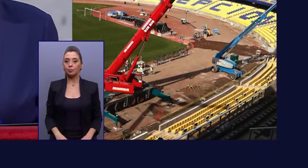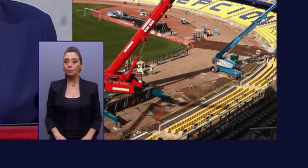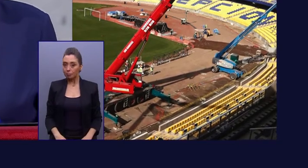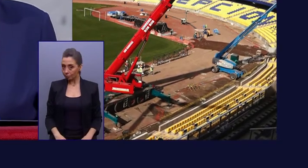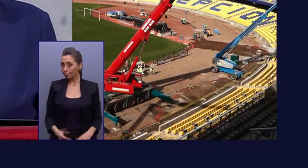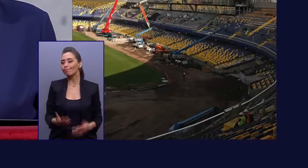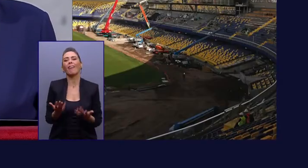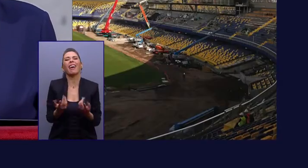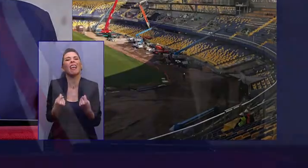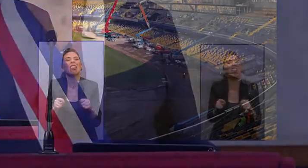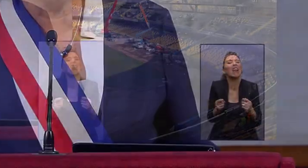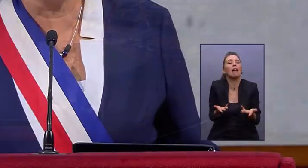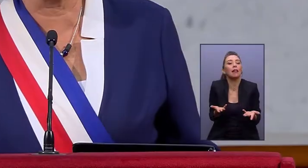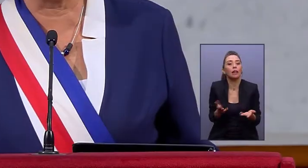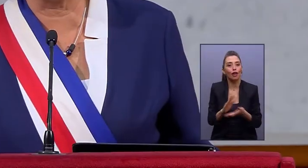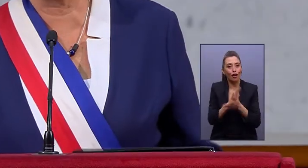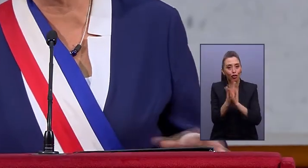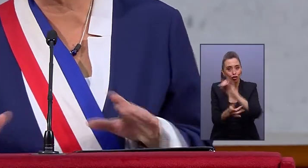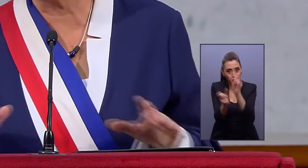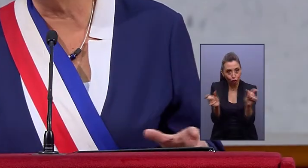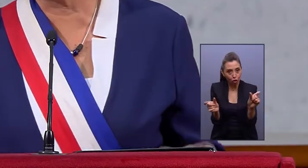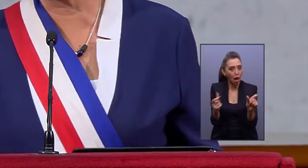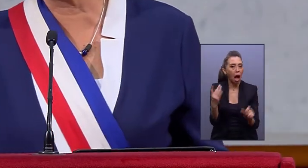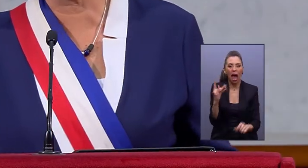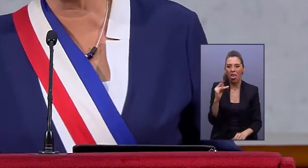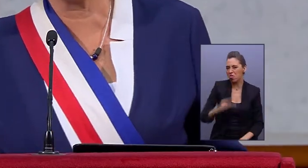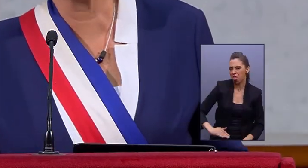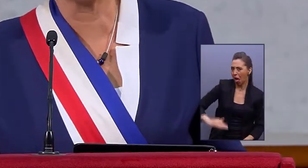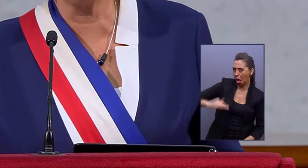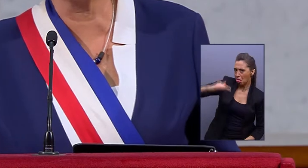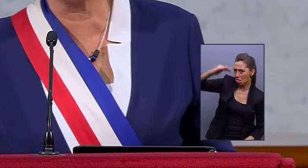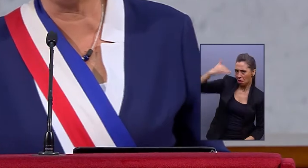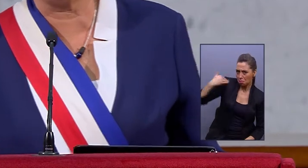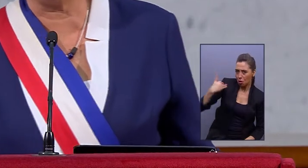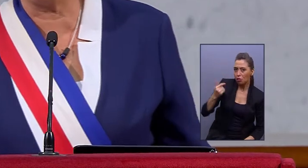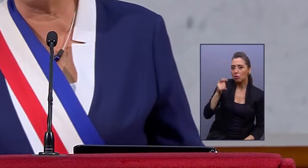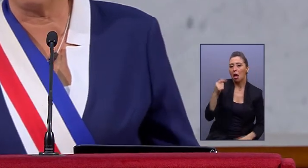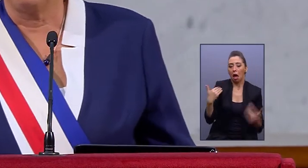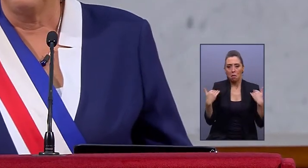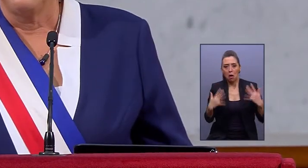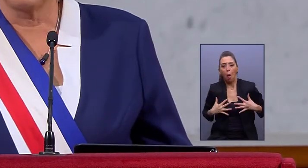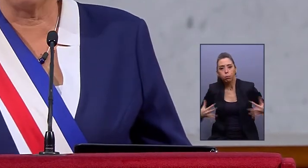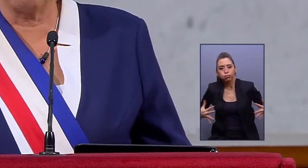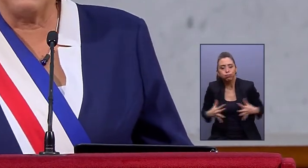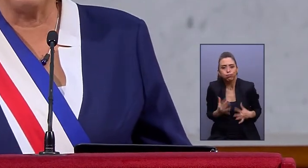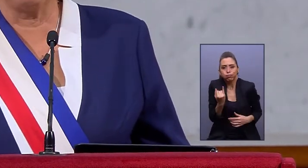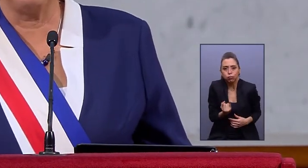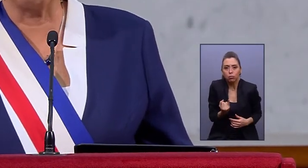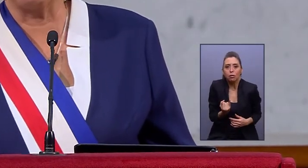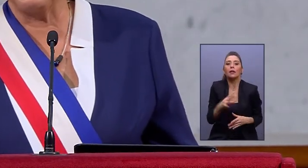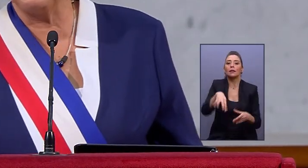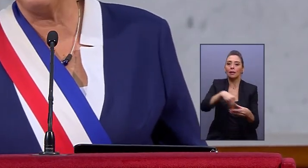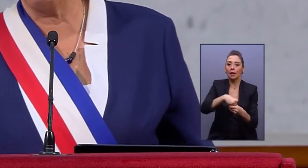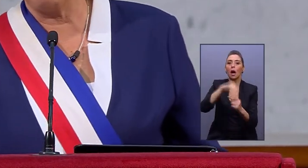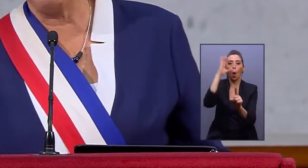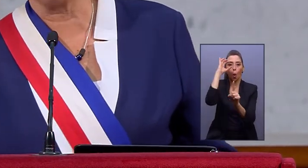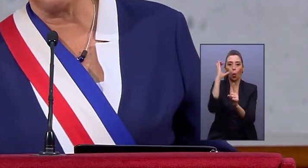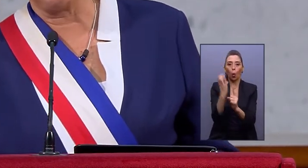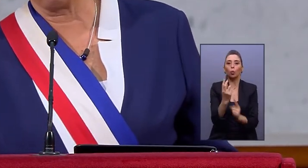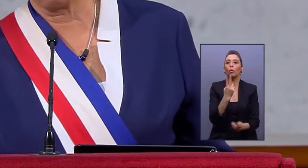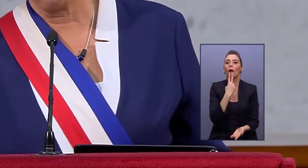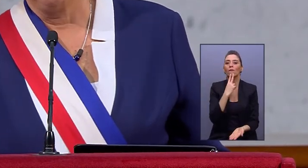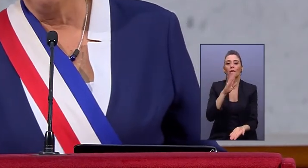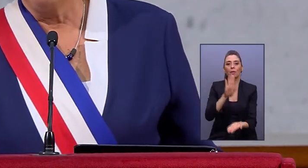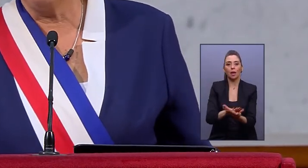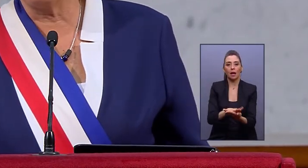Porque de lo que se trata es que todos tengan la edad que tengan y sean cuales sean sus condiciones físicas, sean parte de la cultura de la vida